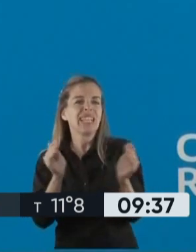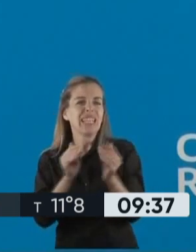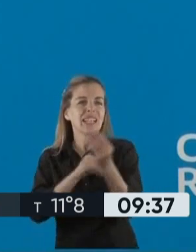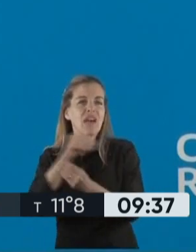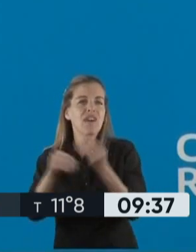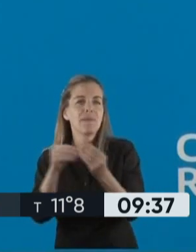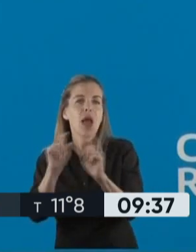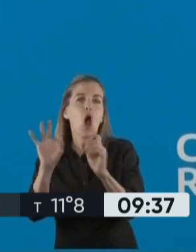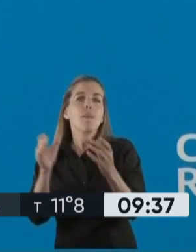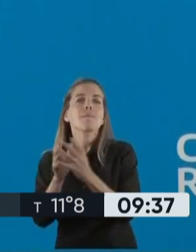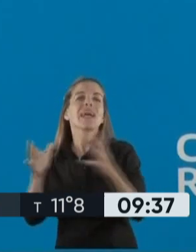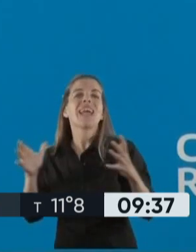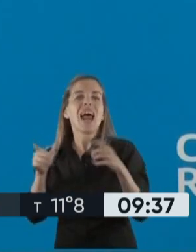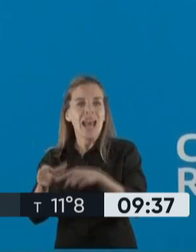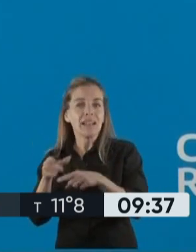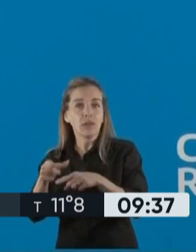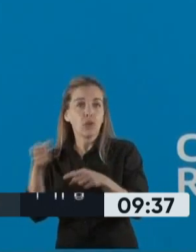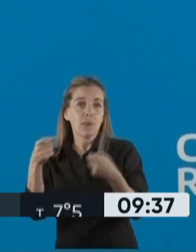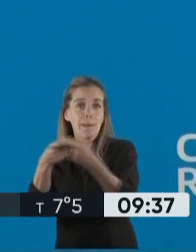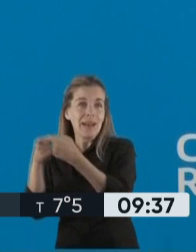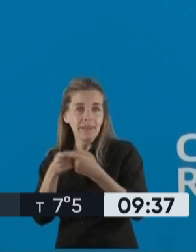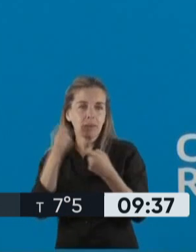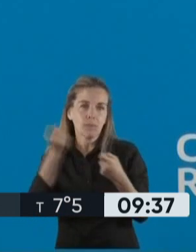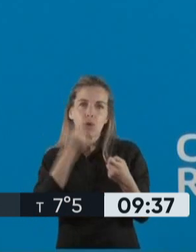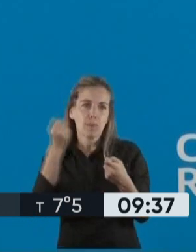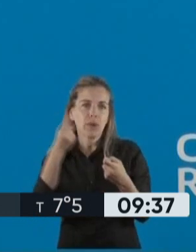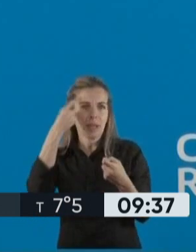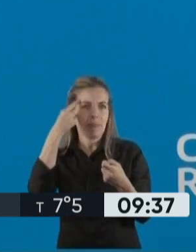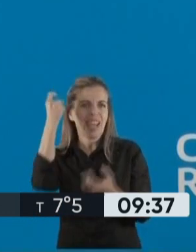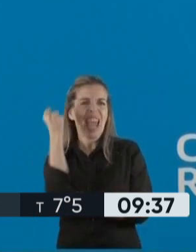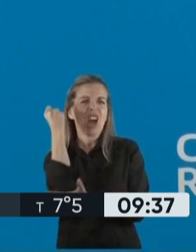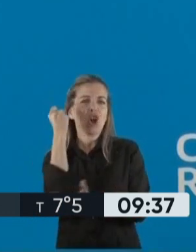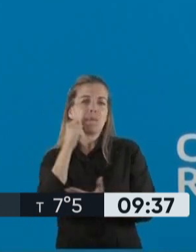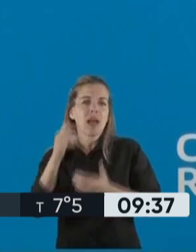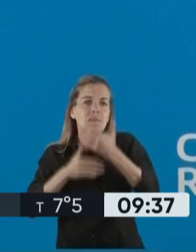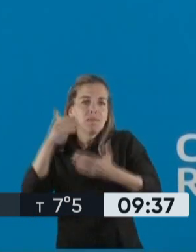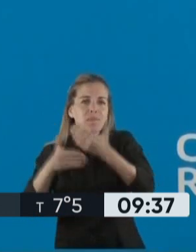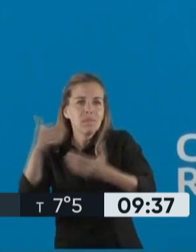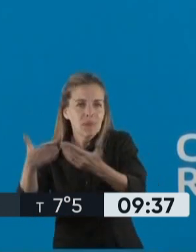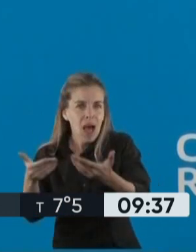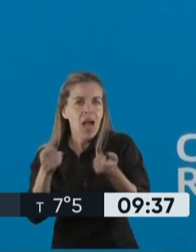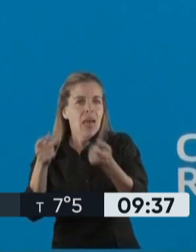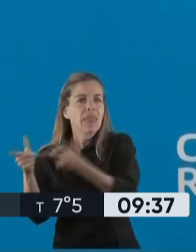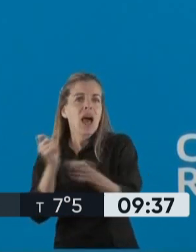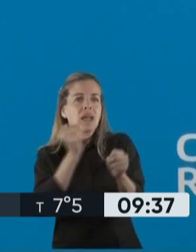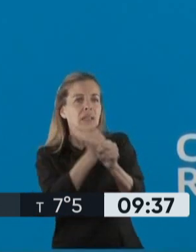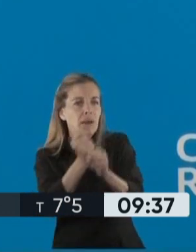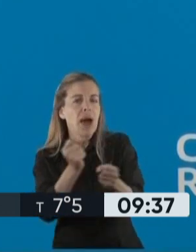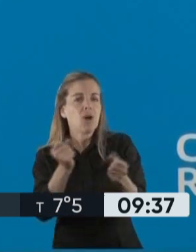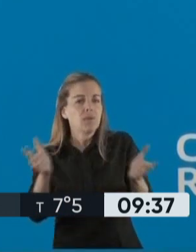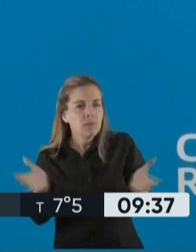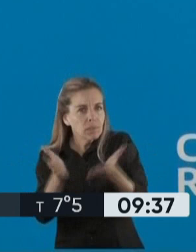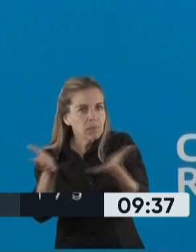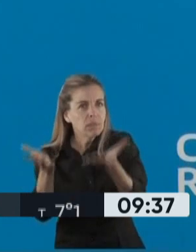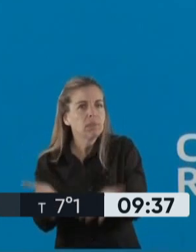pymes son parte central de la reactivación económica de la Argentina en este momento, son las que están dando empleo, son las que están generando trabajo